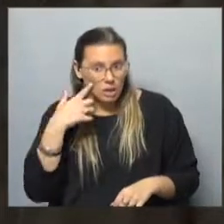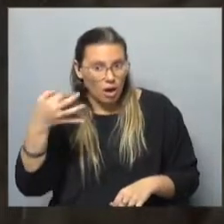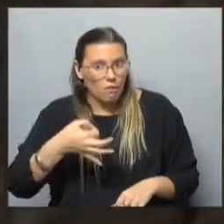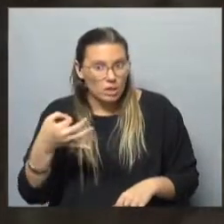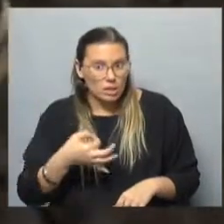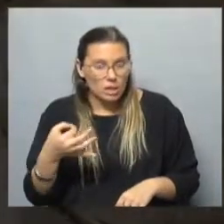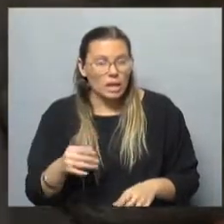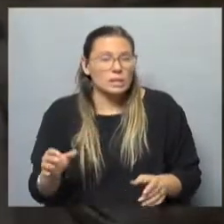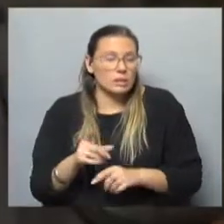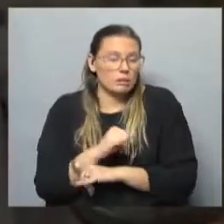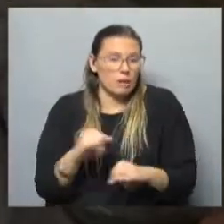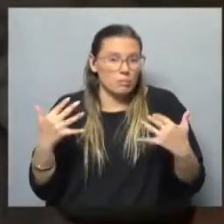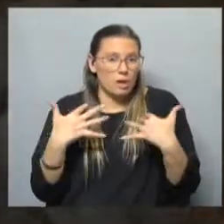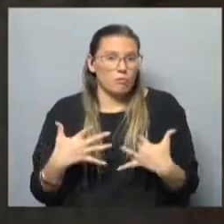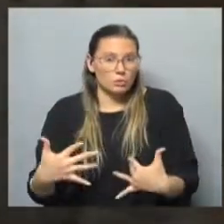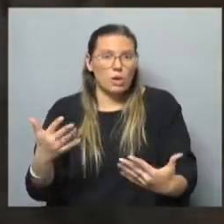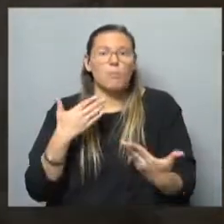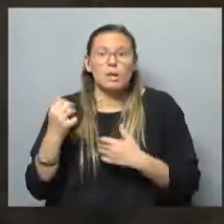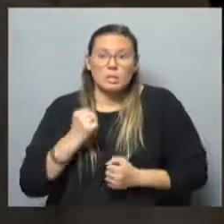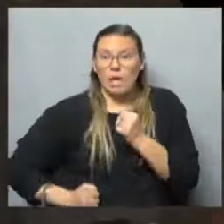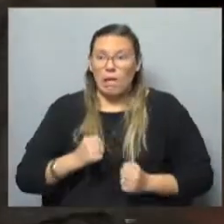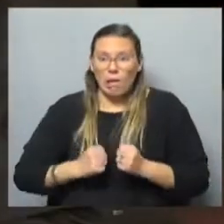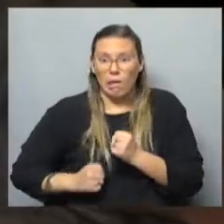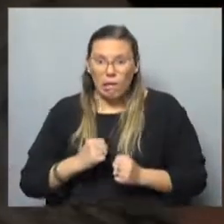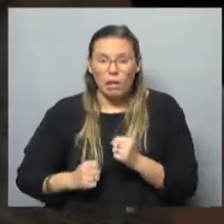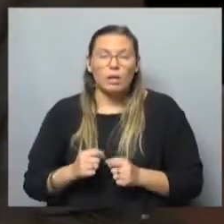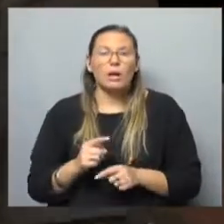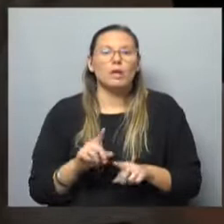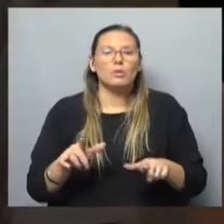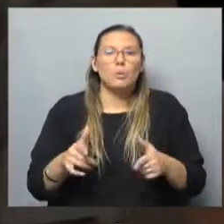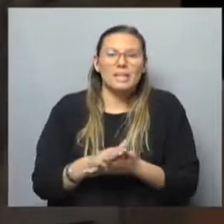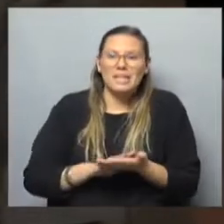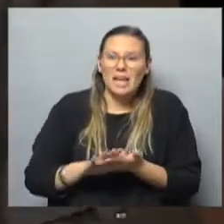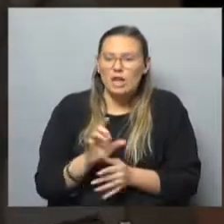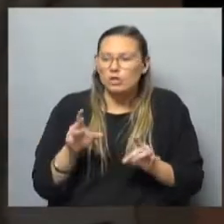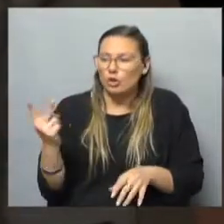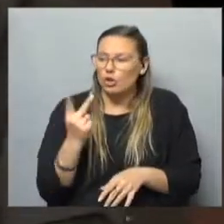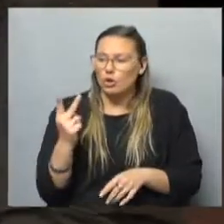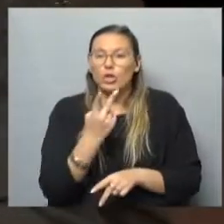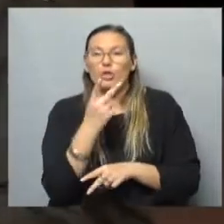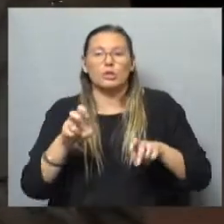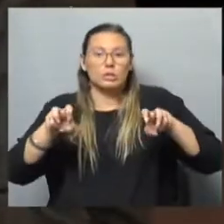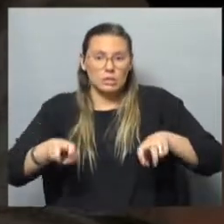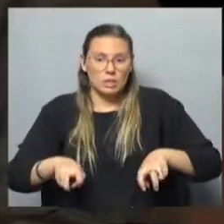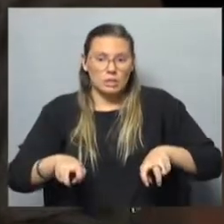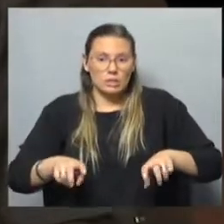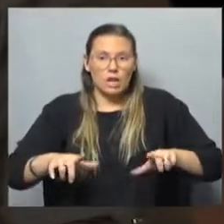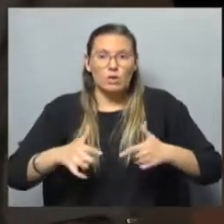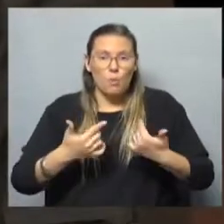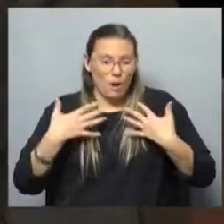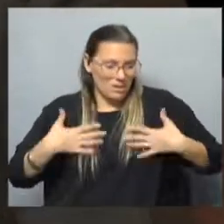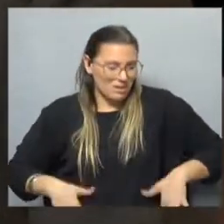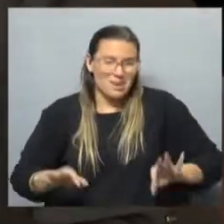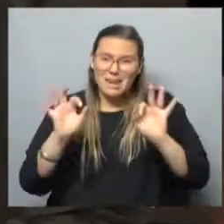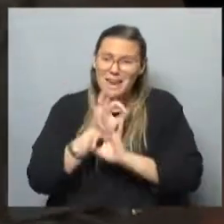verdad, termina la función y parece que corrimos una maratón. Sí, y además no tenemos nada, o sea, somos nosotros dos y dos sillas, no tenemos ni accesorios de vestuario,